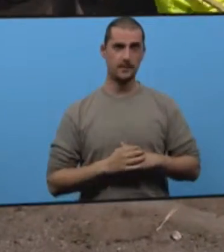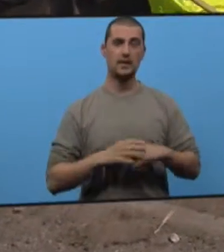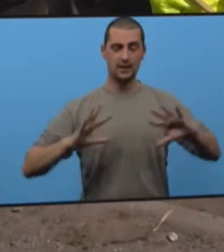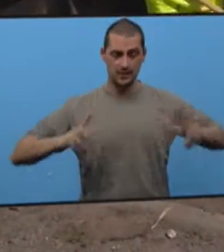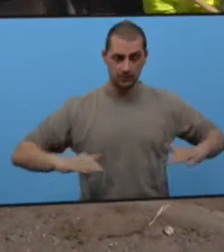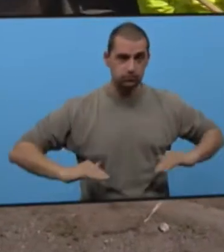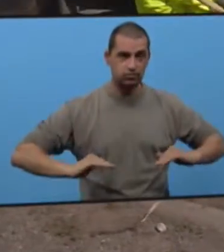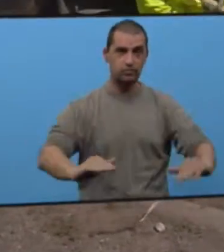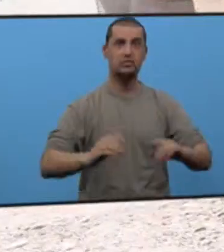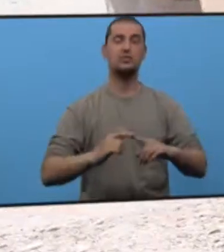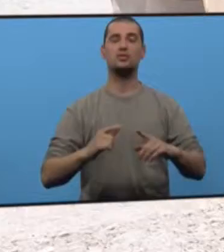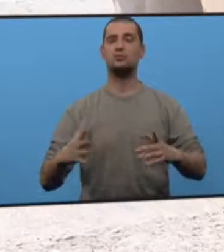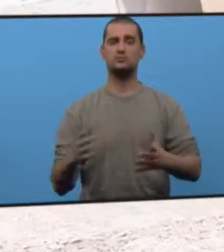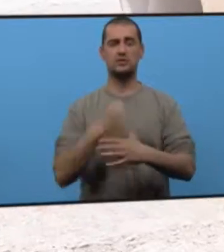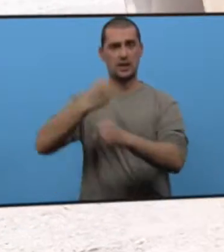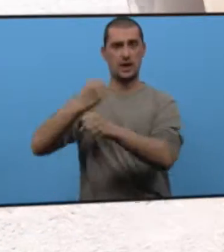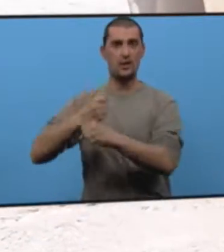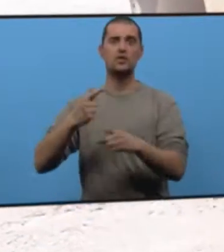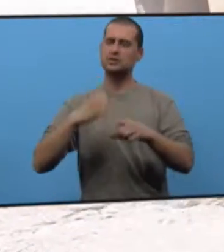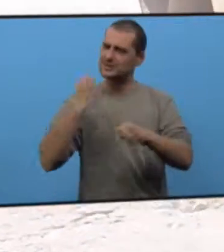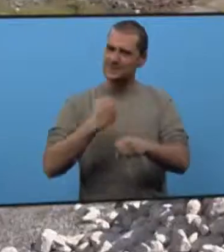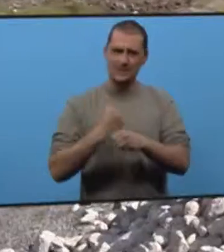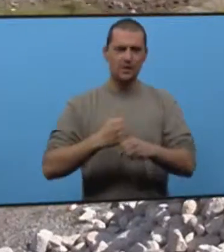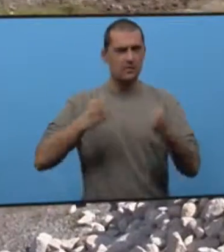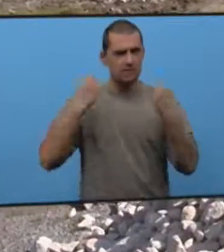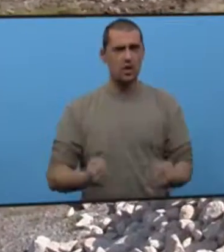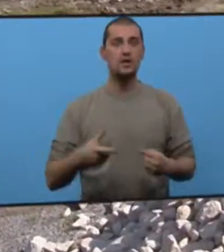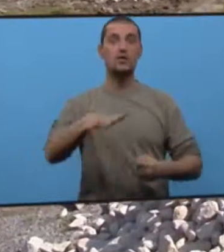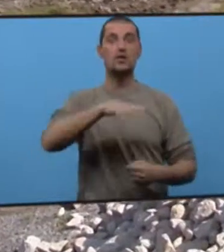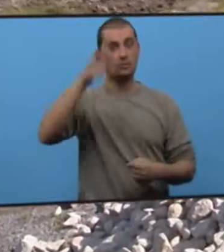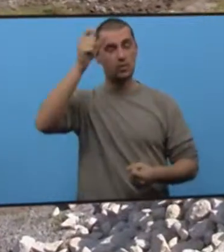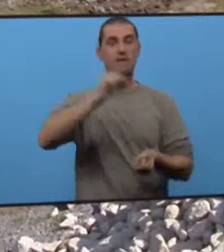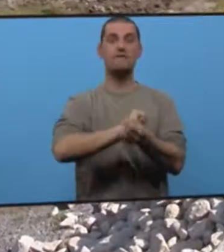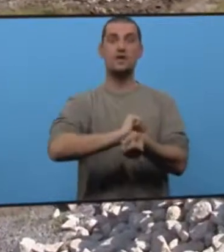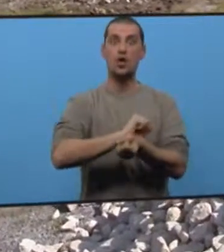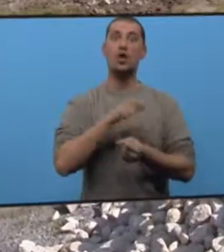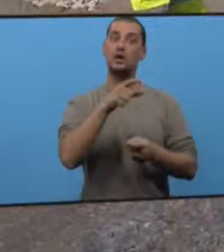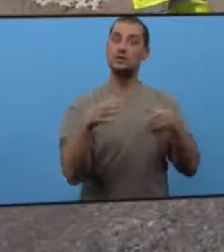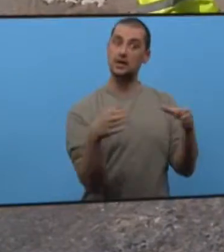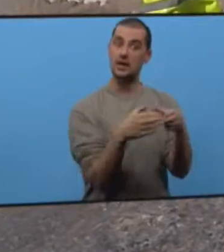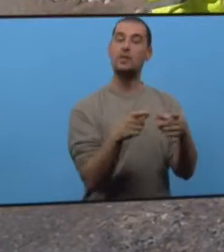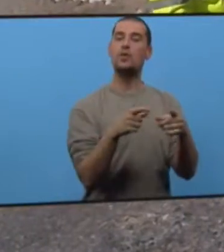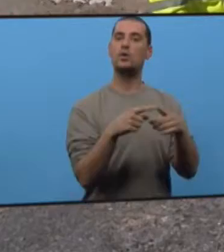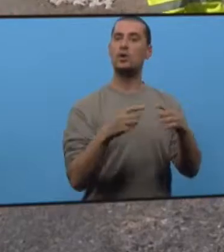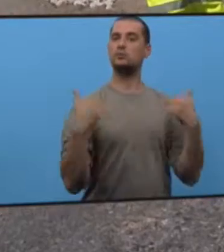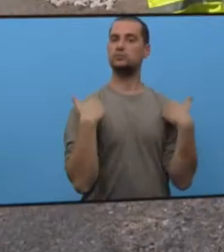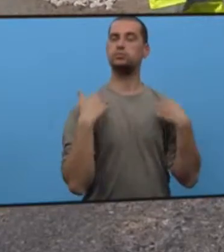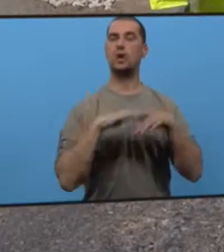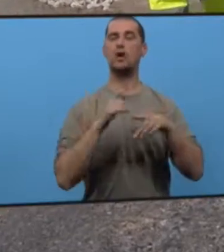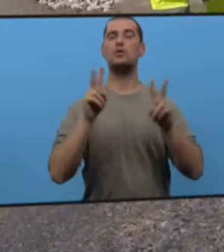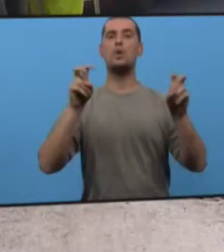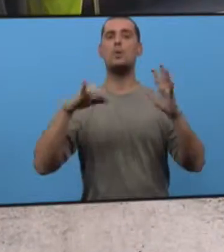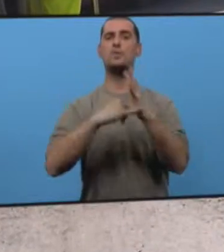Niveladoras, apisonadoras e operarios provinciais traballan a pleno rendemento en Friol. É operativo encargado de levar a cabo o novo plan da